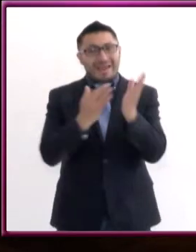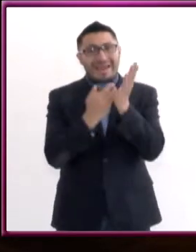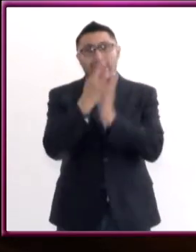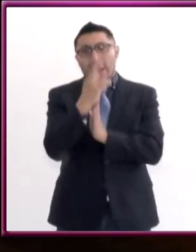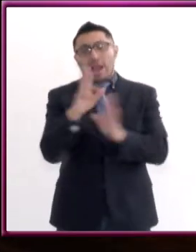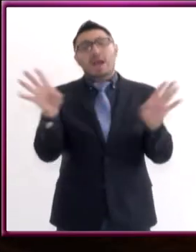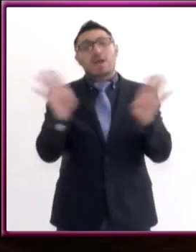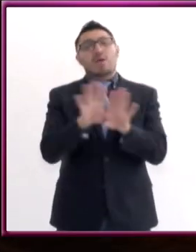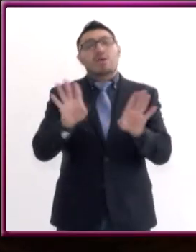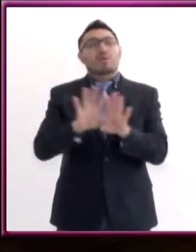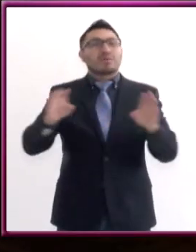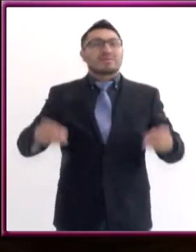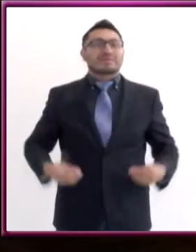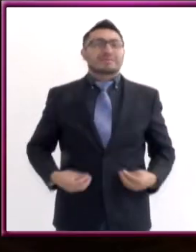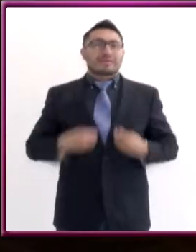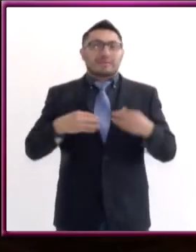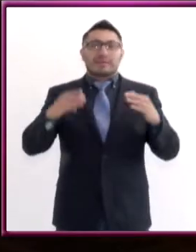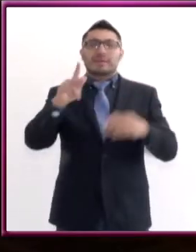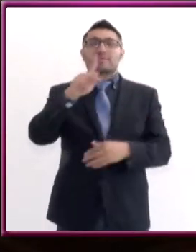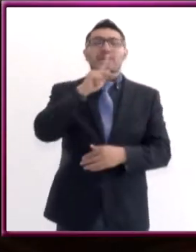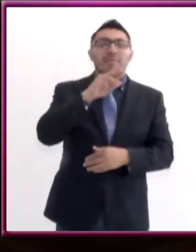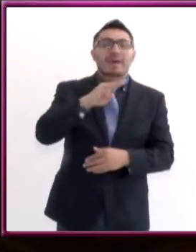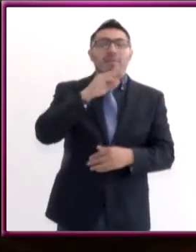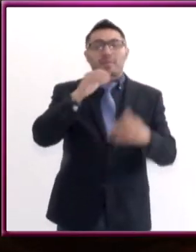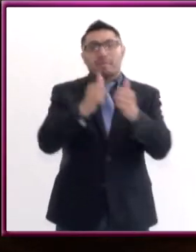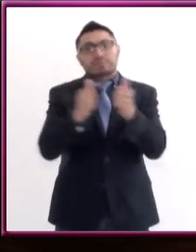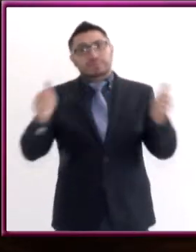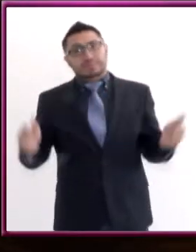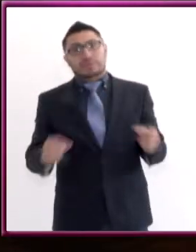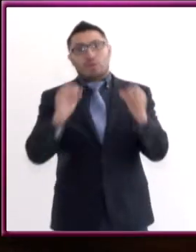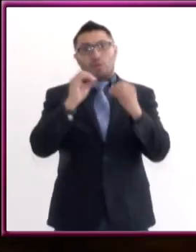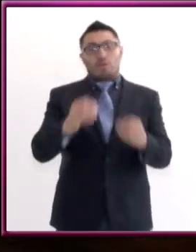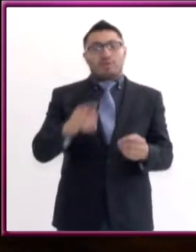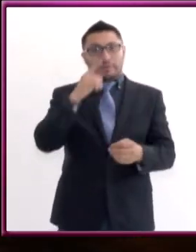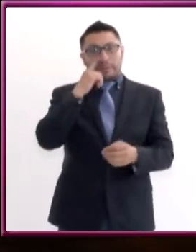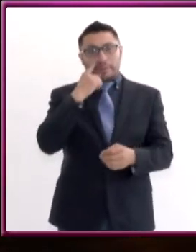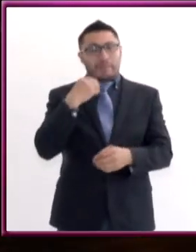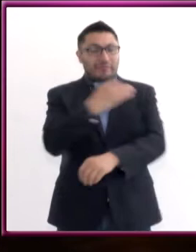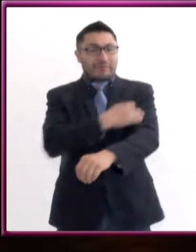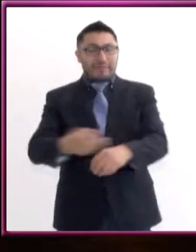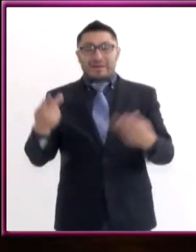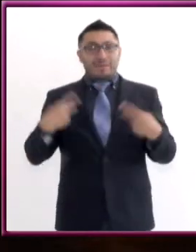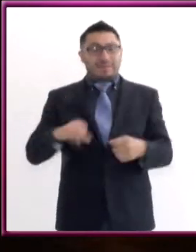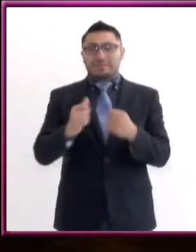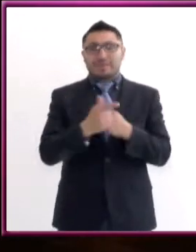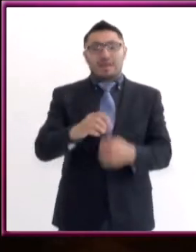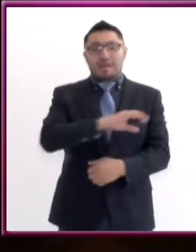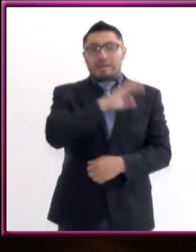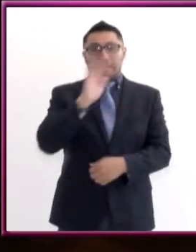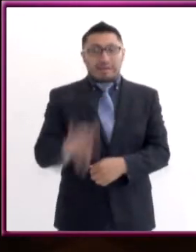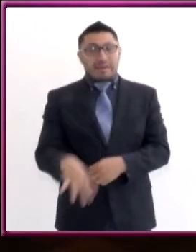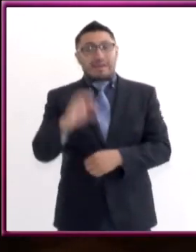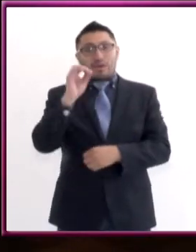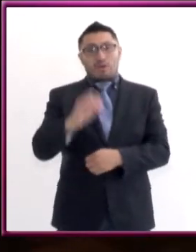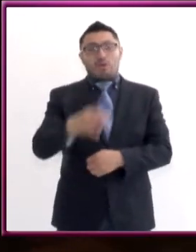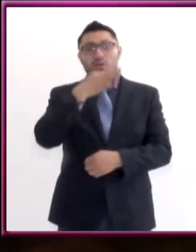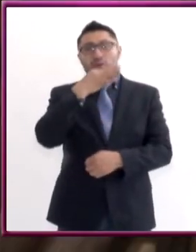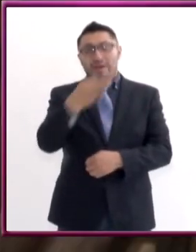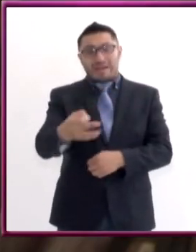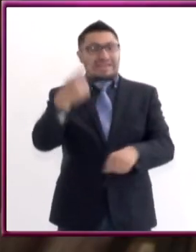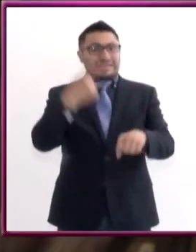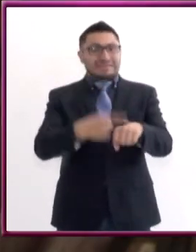son mayores, como vivir la separación de nuestros padres, la muerte de un ser muy querido o el anuncio de una enfermedad